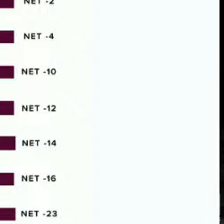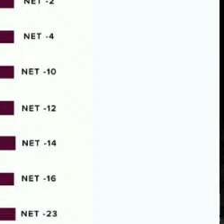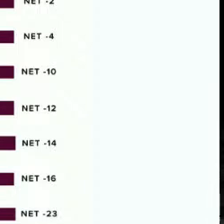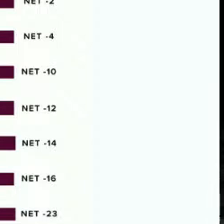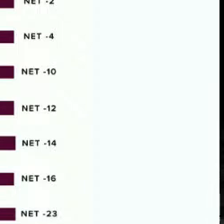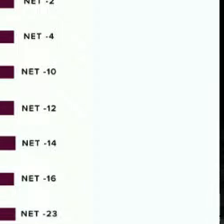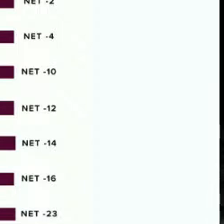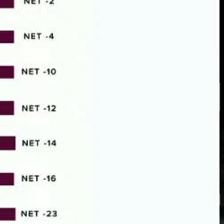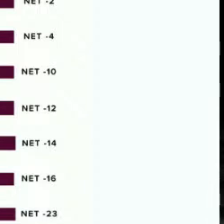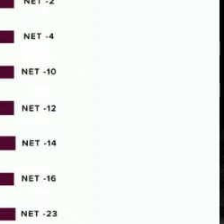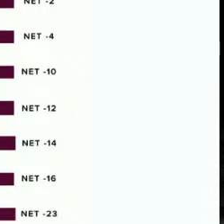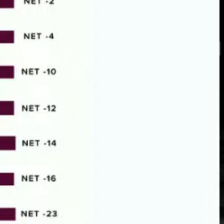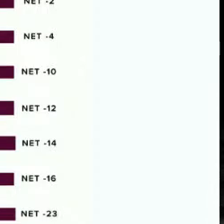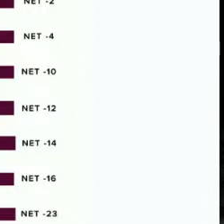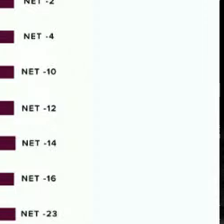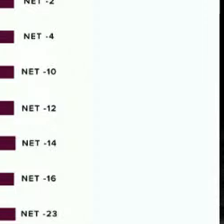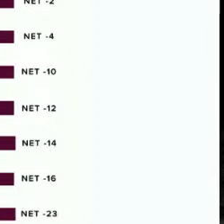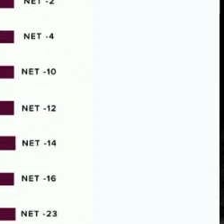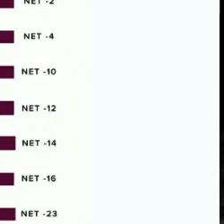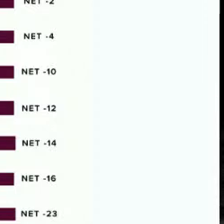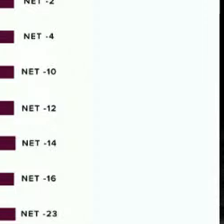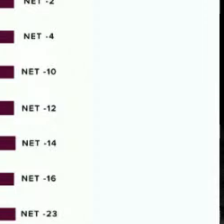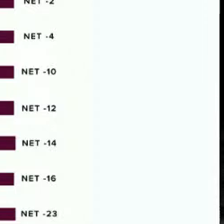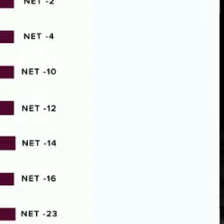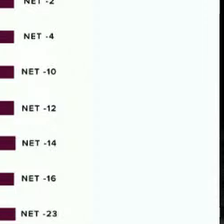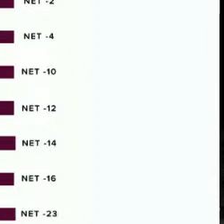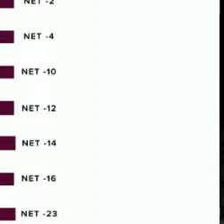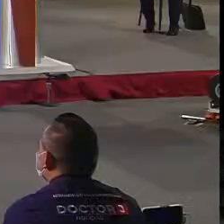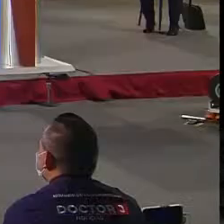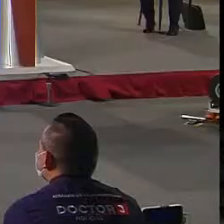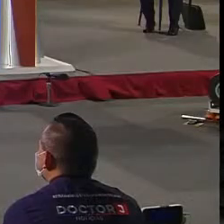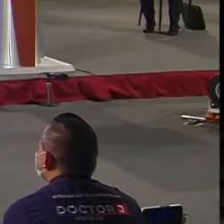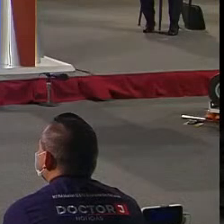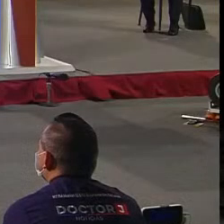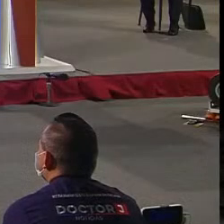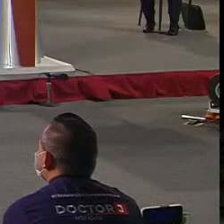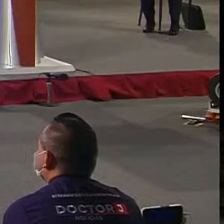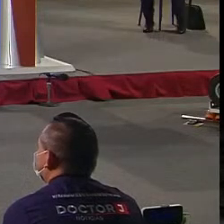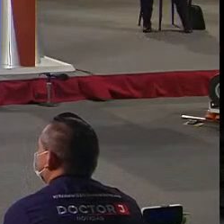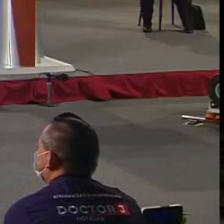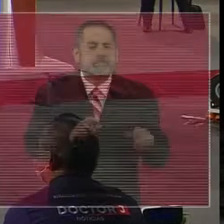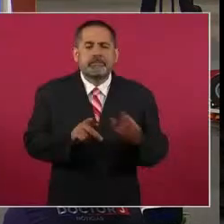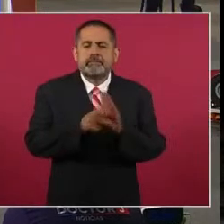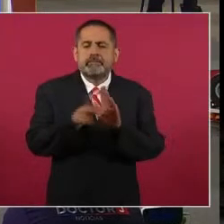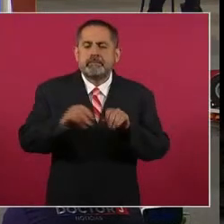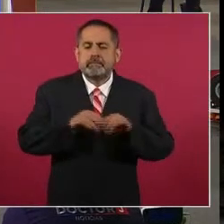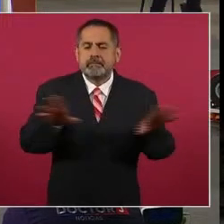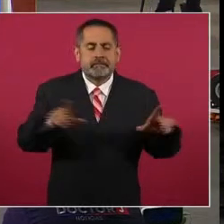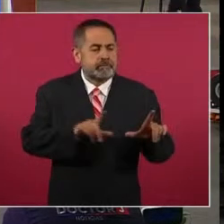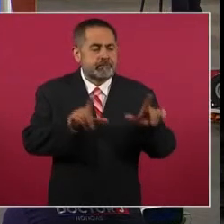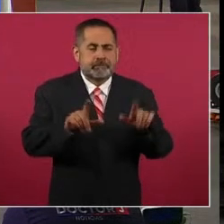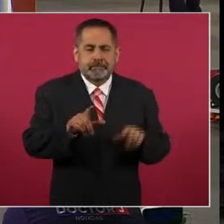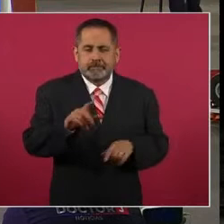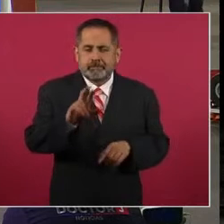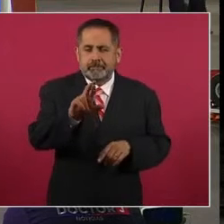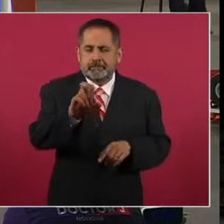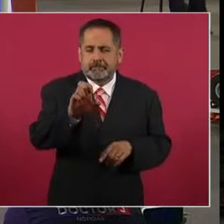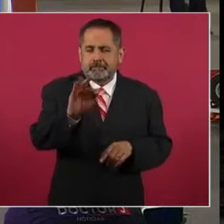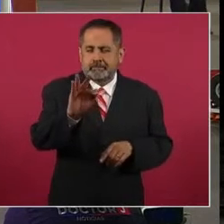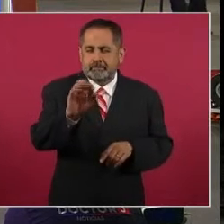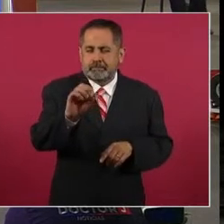díaz lo demás sea pero no tienes ahí el reforma de hoy no lo he visto